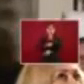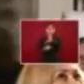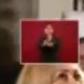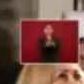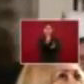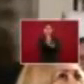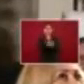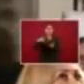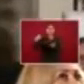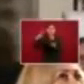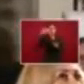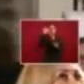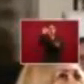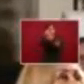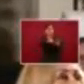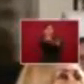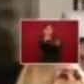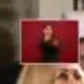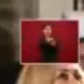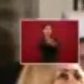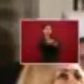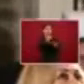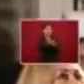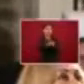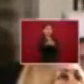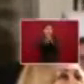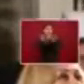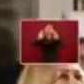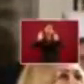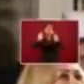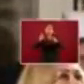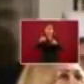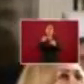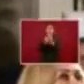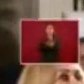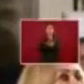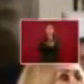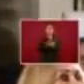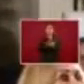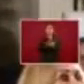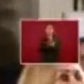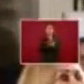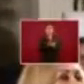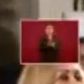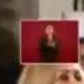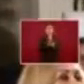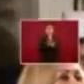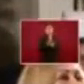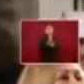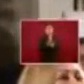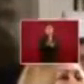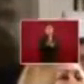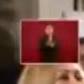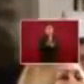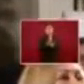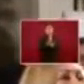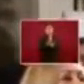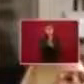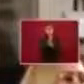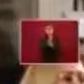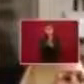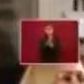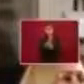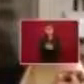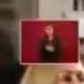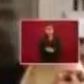mandatarios, Bolsonaro en Brasil, Trump en Estados Unidos, ¿no? Esta idea de quién sabe qué puede ser peor si paramos toda